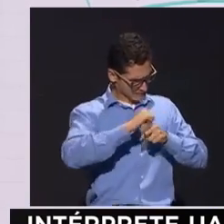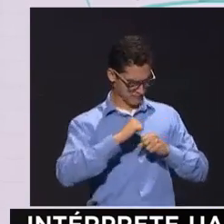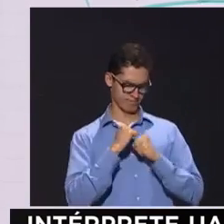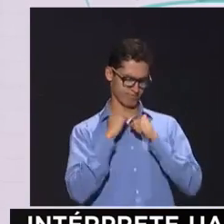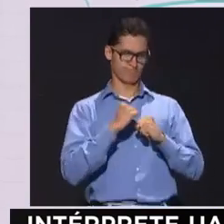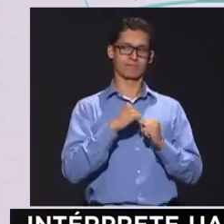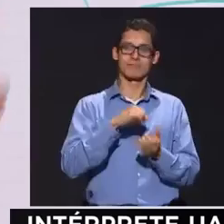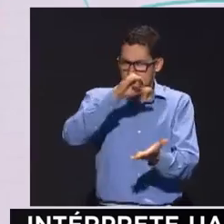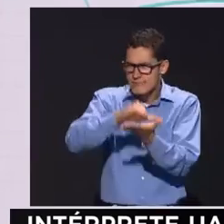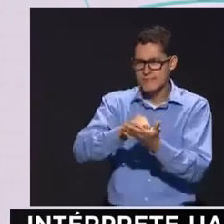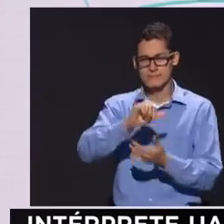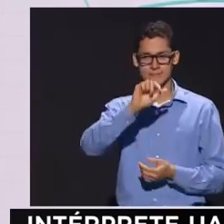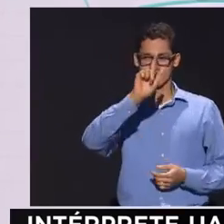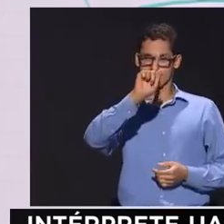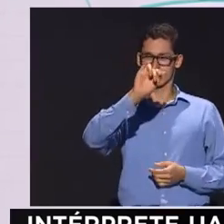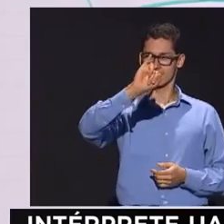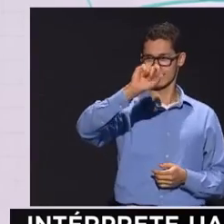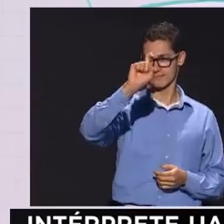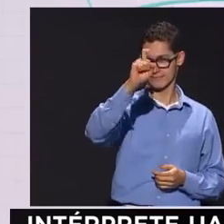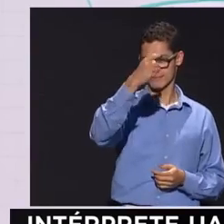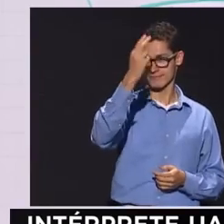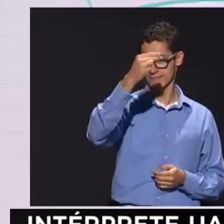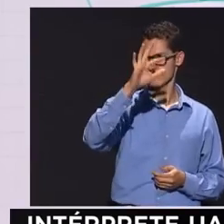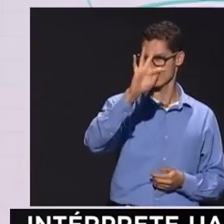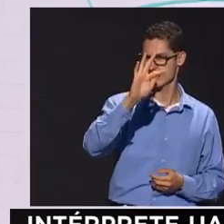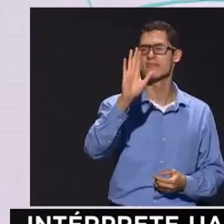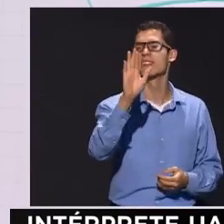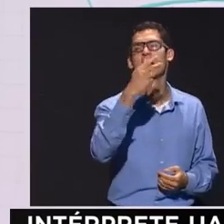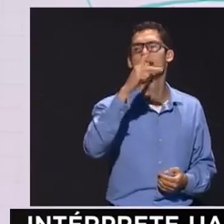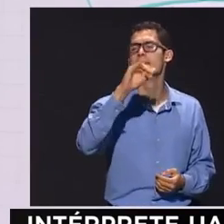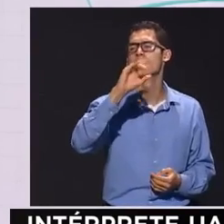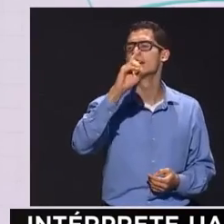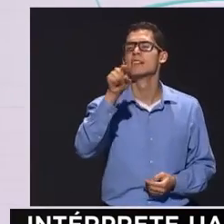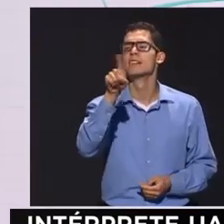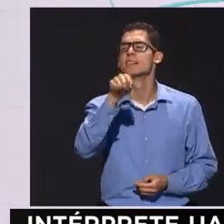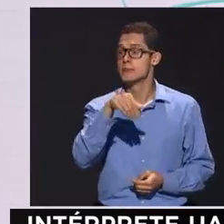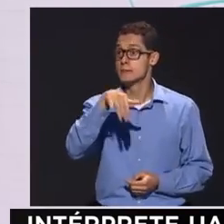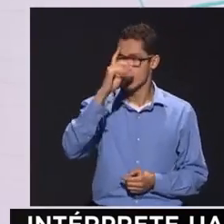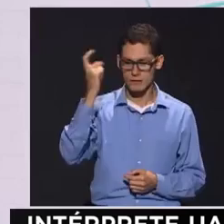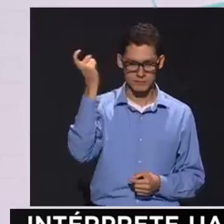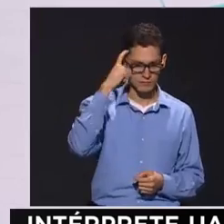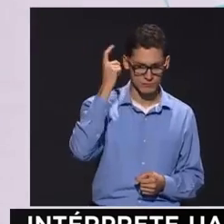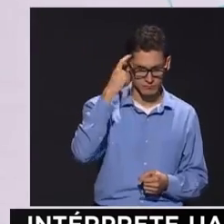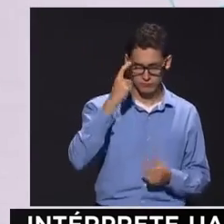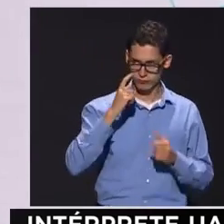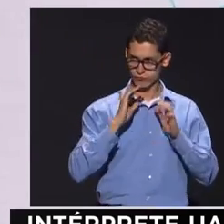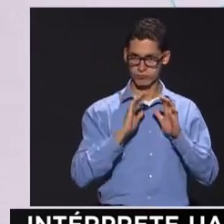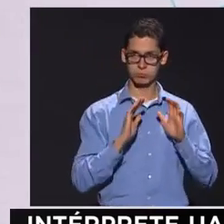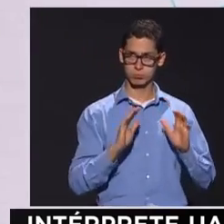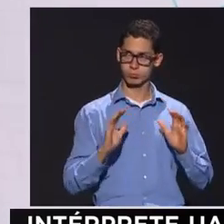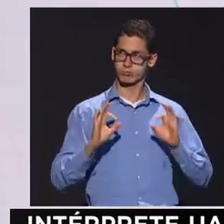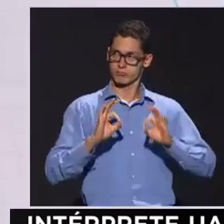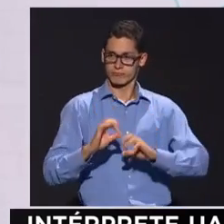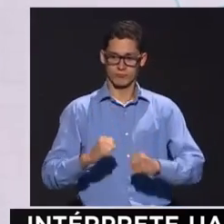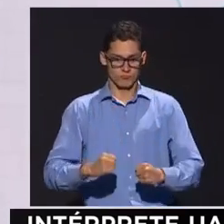y viene de un programa sistema entrenamiento mental emocional y físico que busca prepararnos a nivel armonioso para